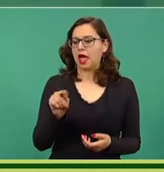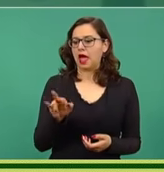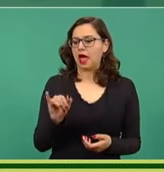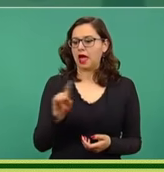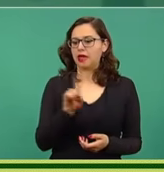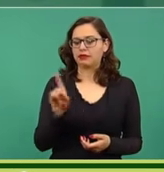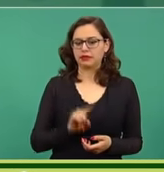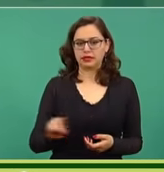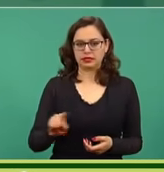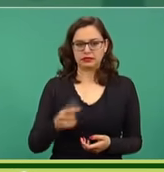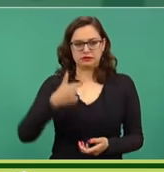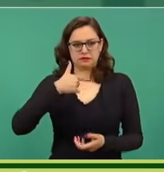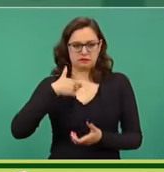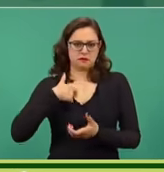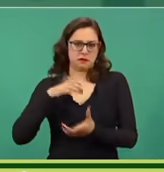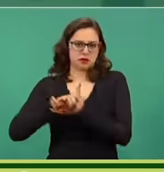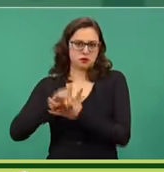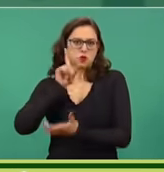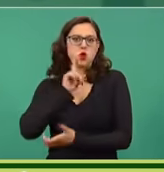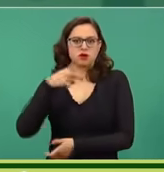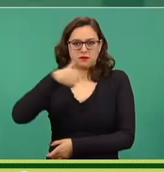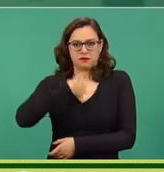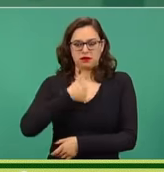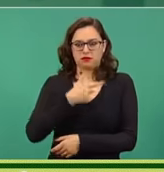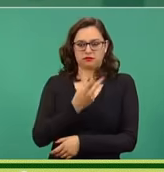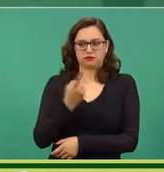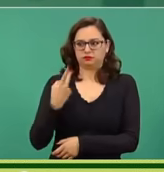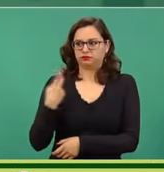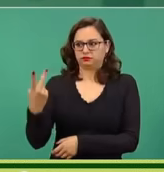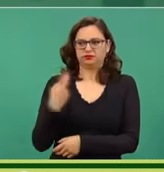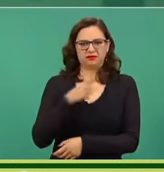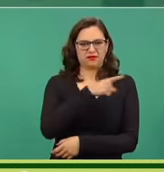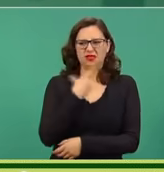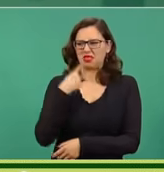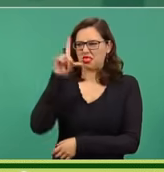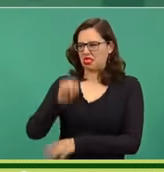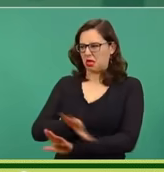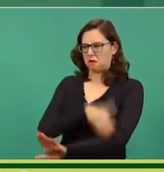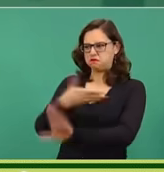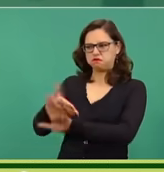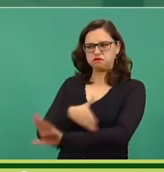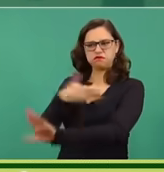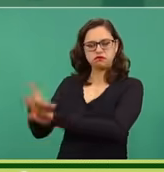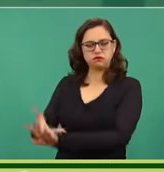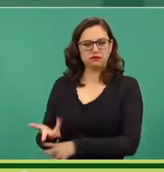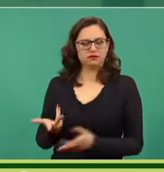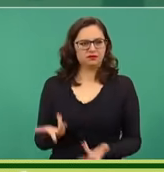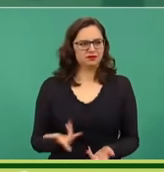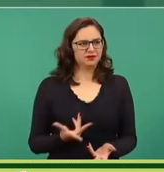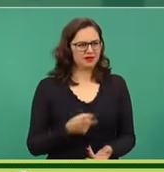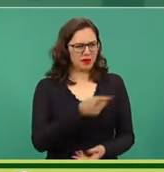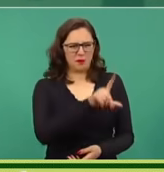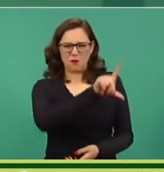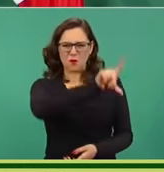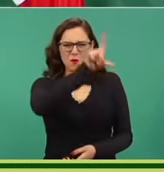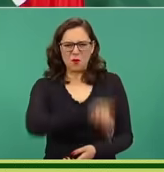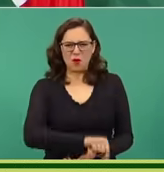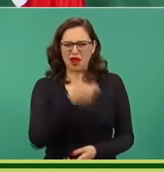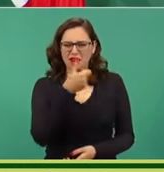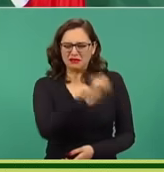uno frente a mí pero de manera vulgar o sea que tenemos que ver